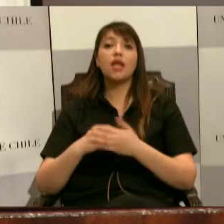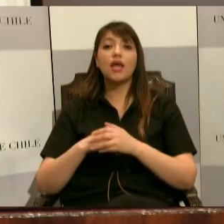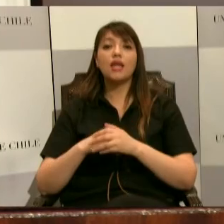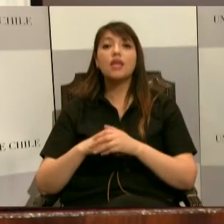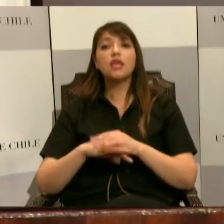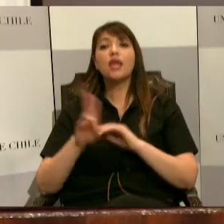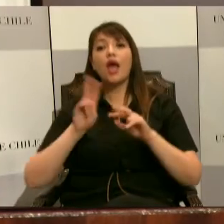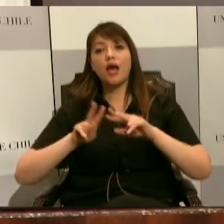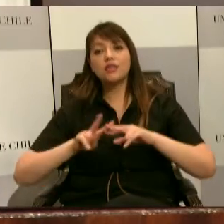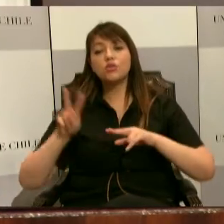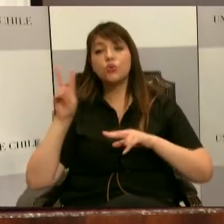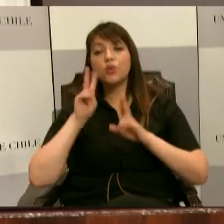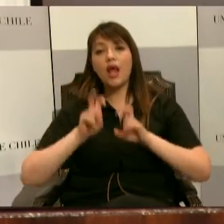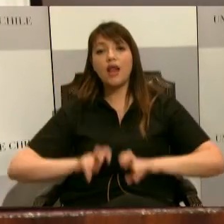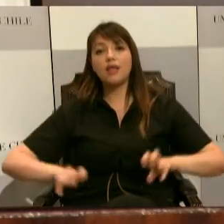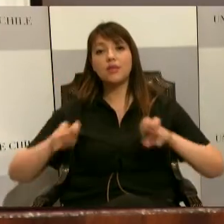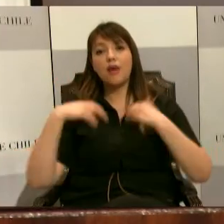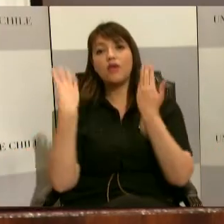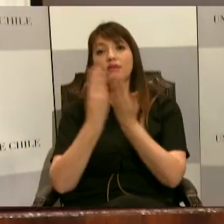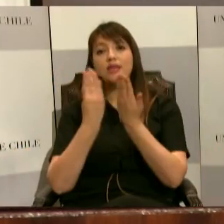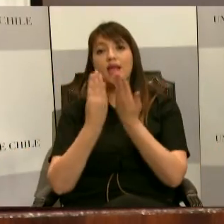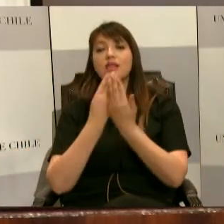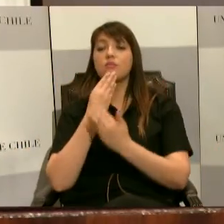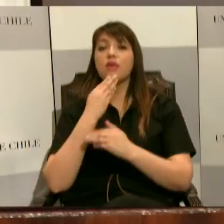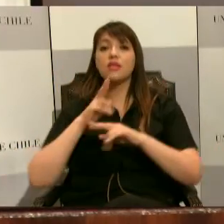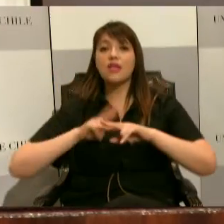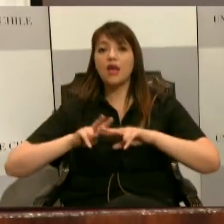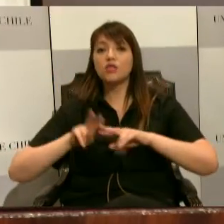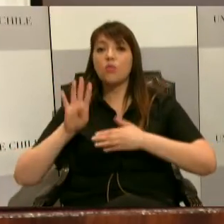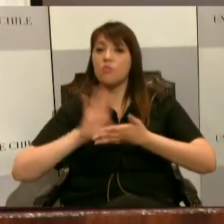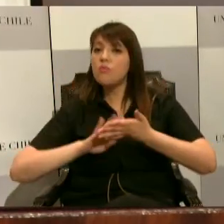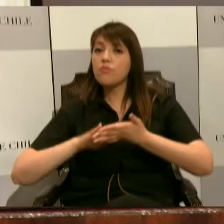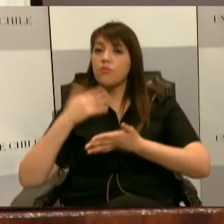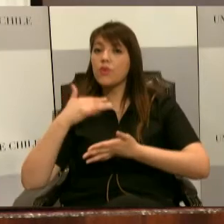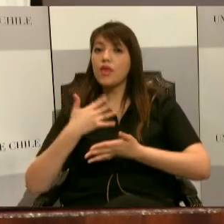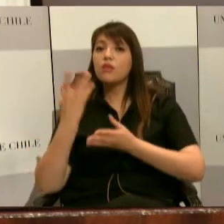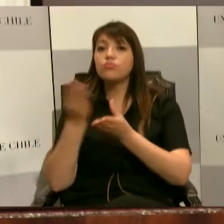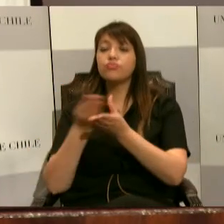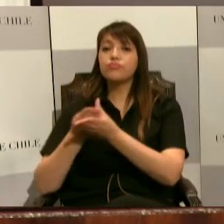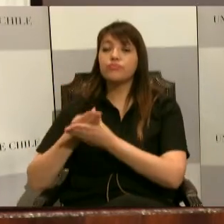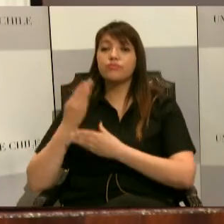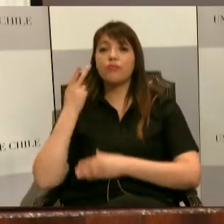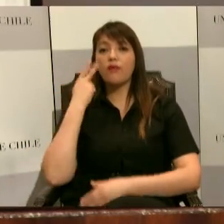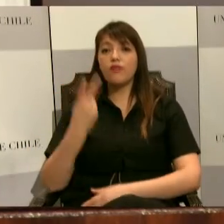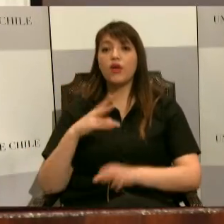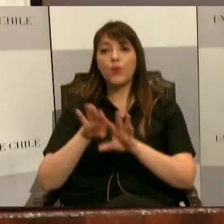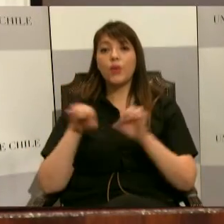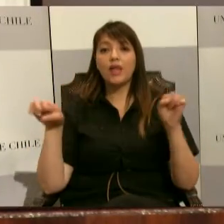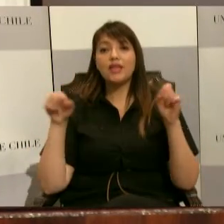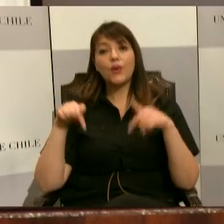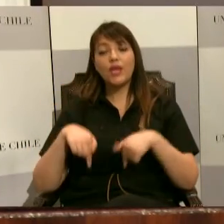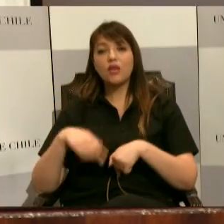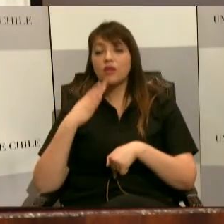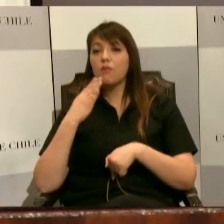ha sometido análisis de asuntos claves de la vida universitaria y los ha materializado en estudios que han servido de insumos para adoptar decisiones. En concordancia con ello, hemos creado el